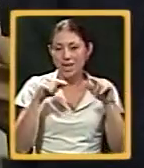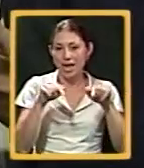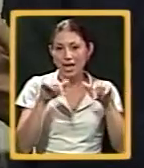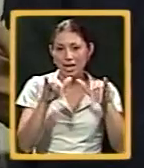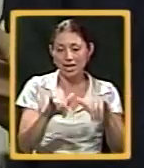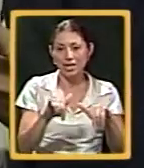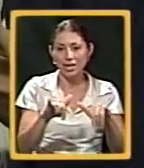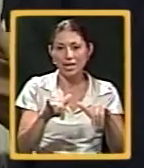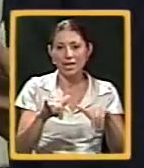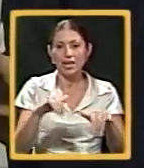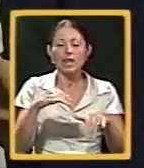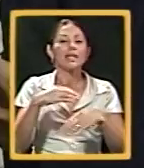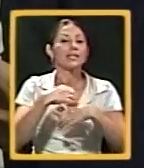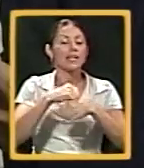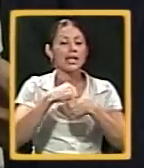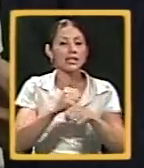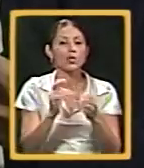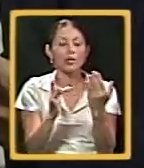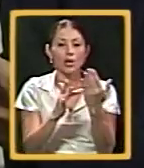hizo tecnología